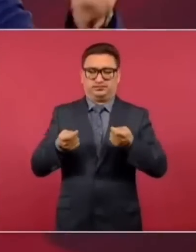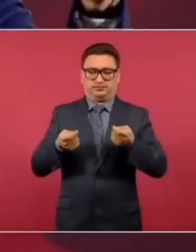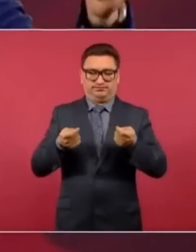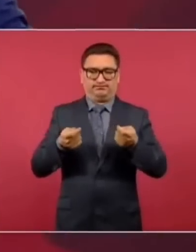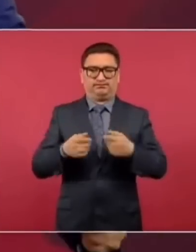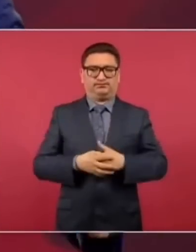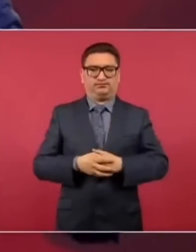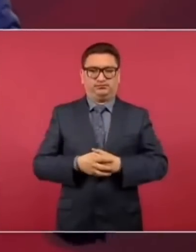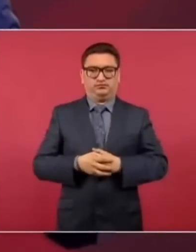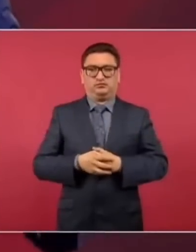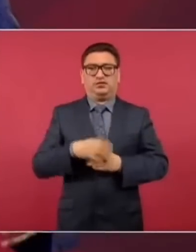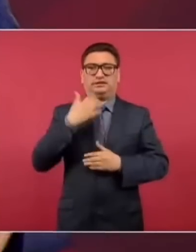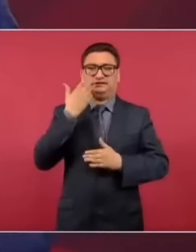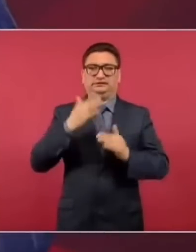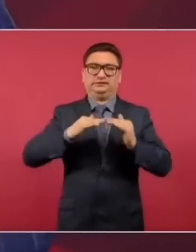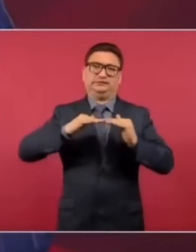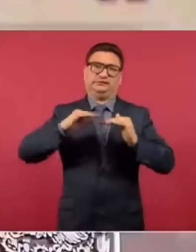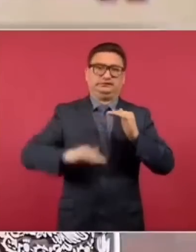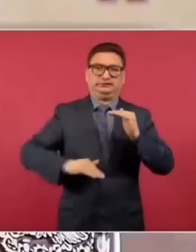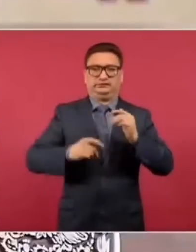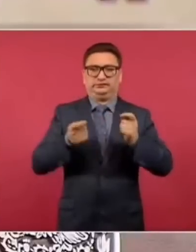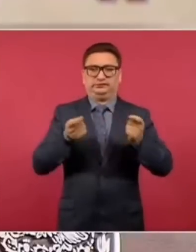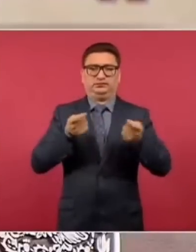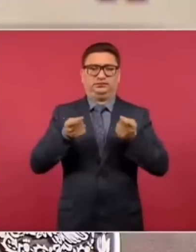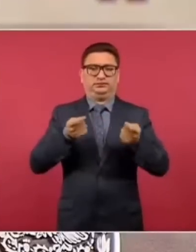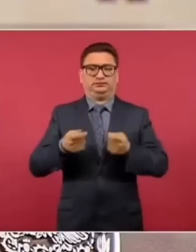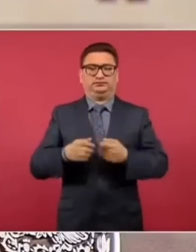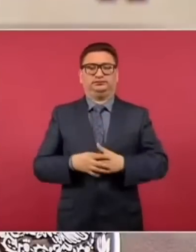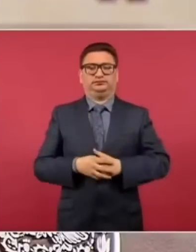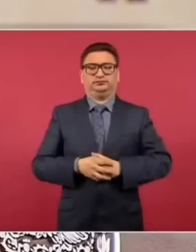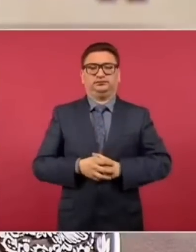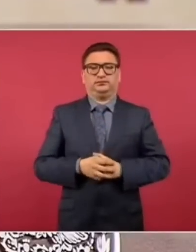y de sometimiento.